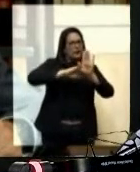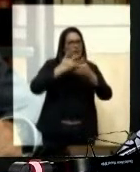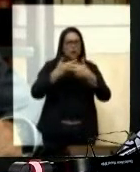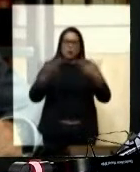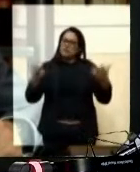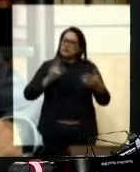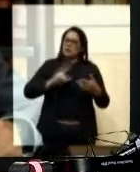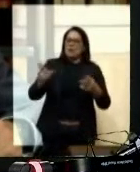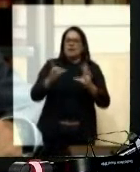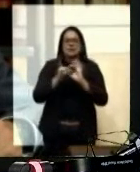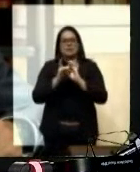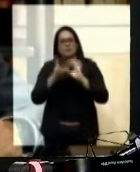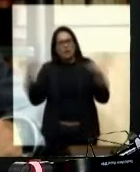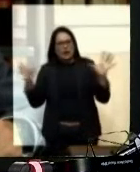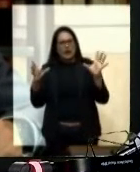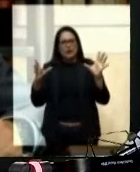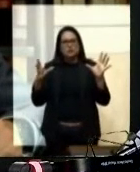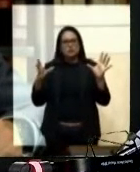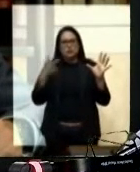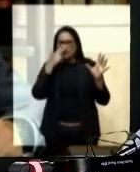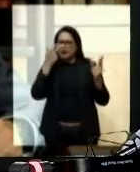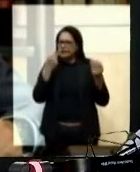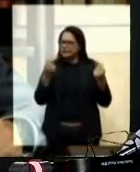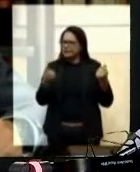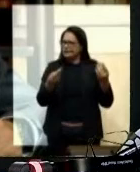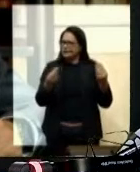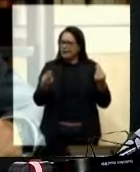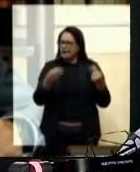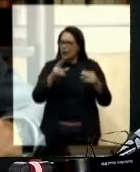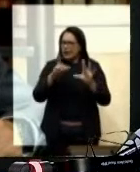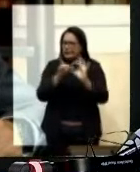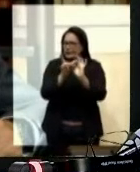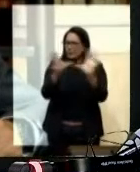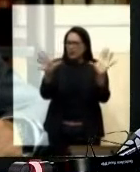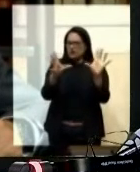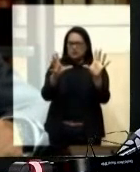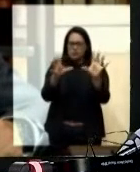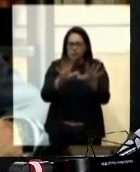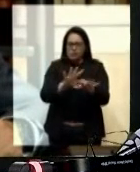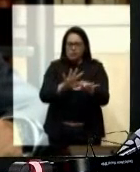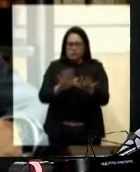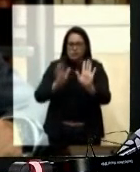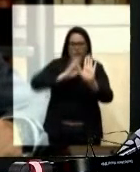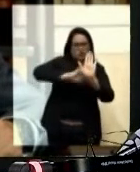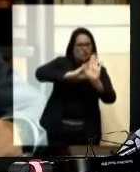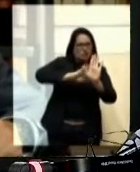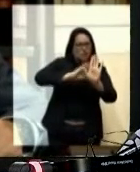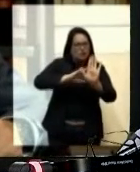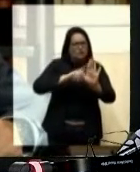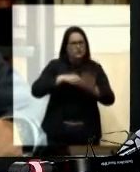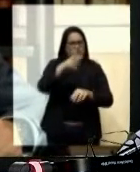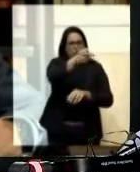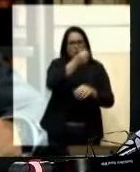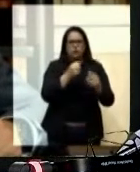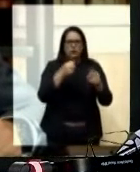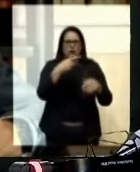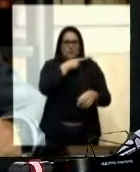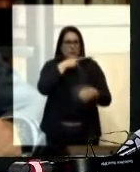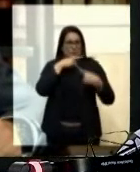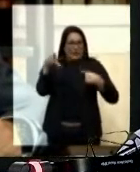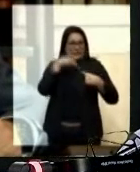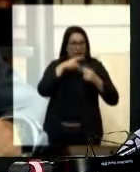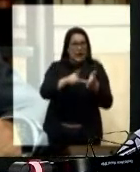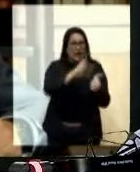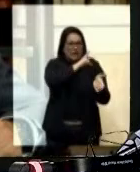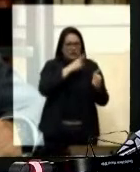en Brasil en este momento. No tenemos partidos con mucha estructura. Por ejemplo, hoy